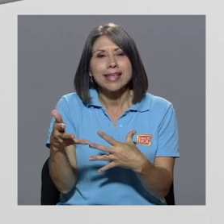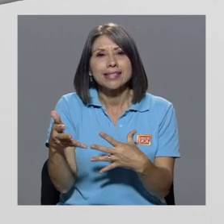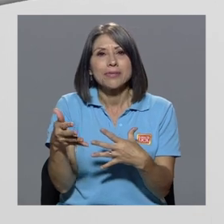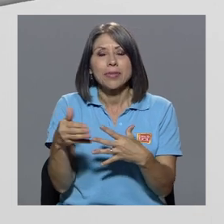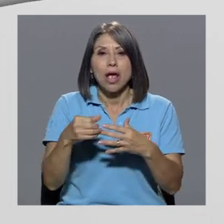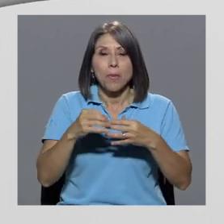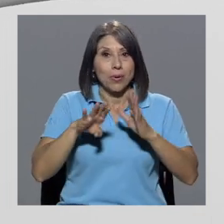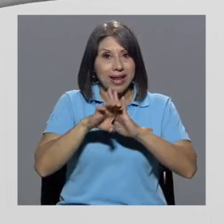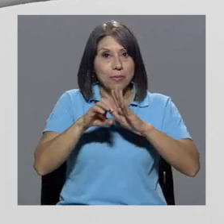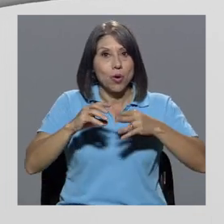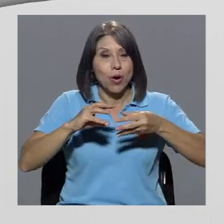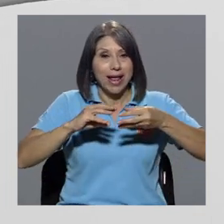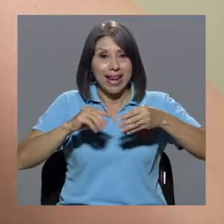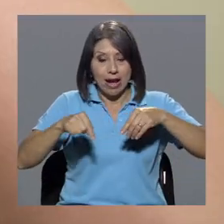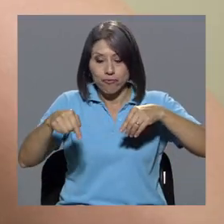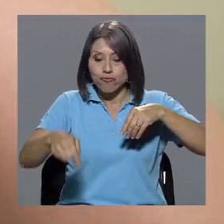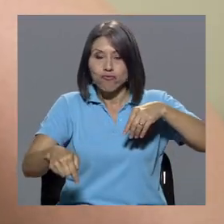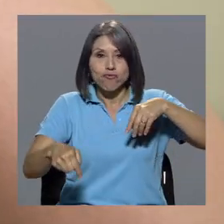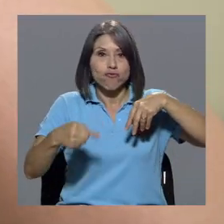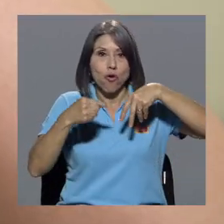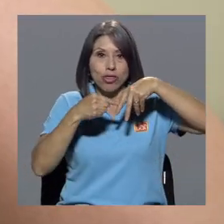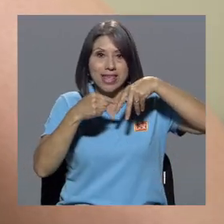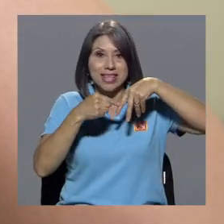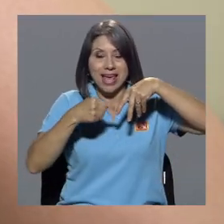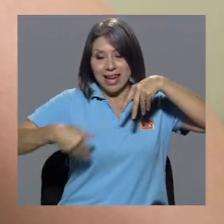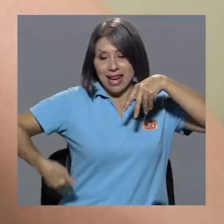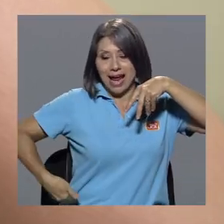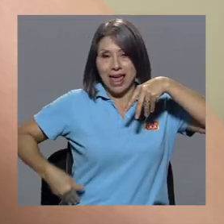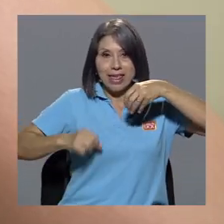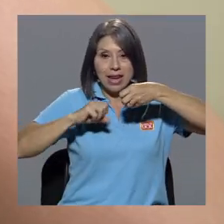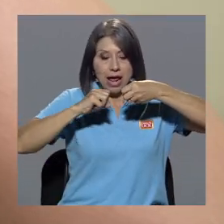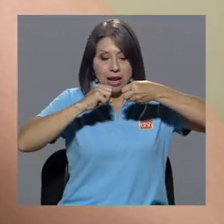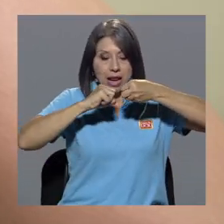de la articulación, principalmente a nivel de la rodilla y la cadera,